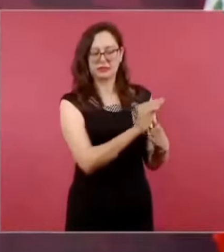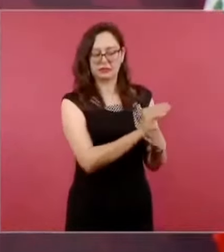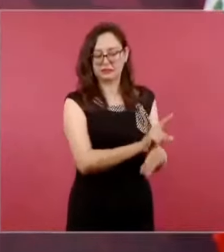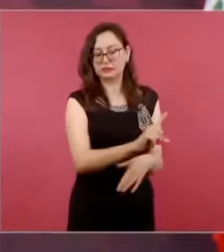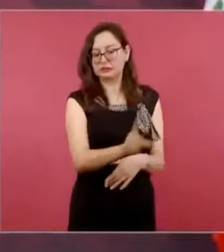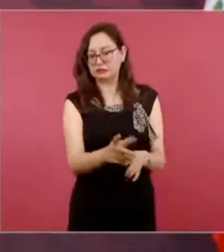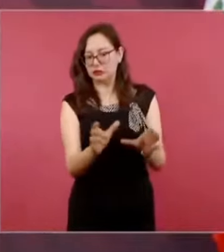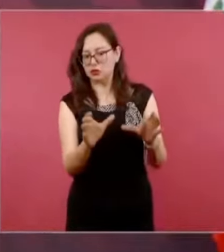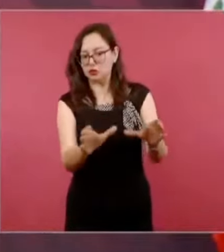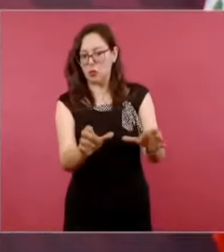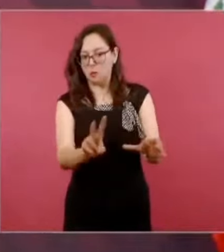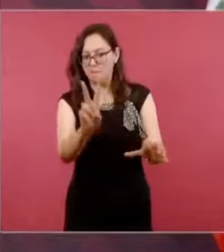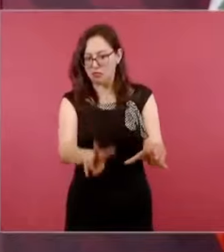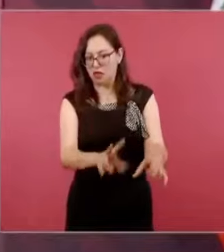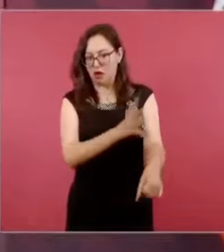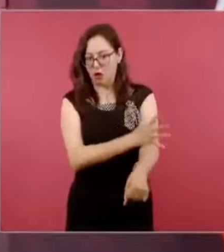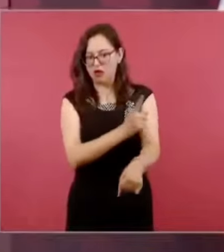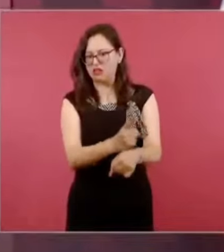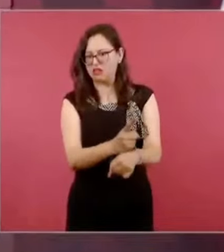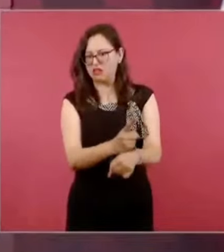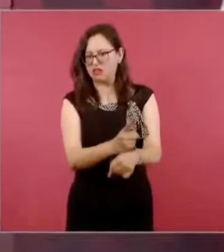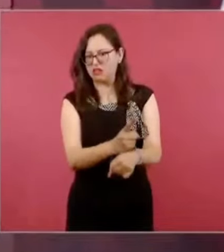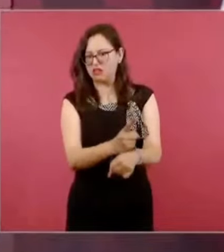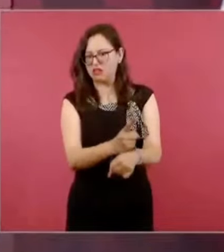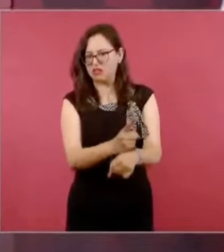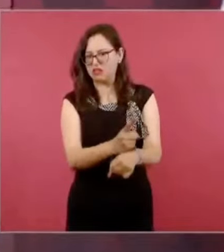se han hecho por la vía armada.